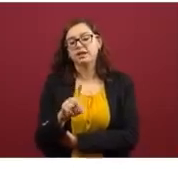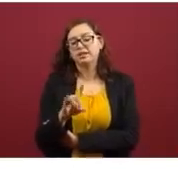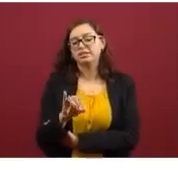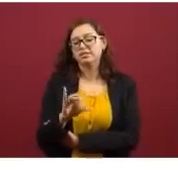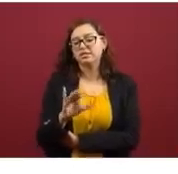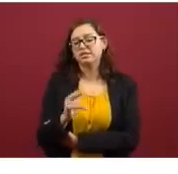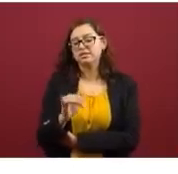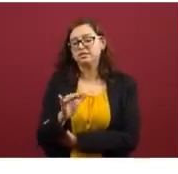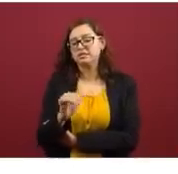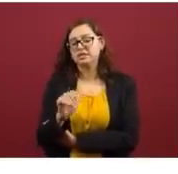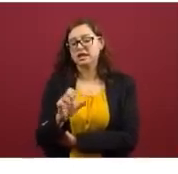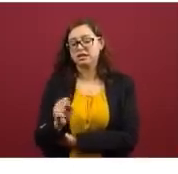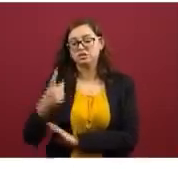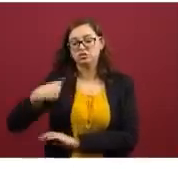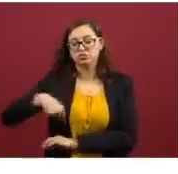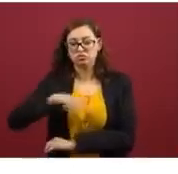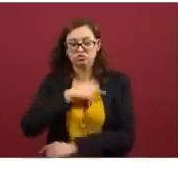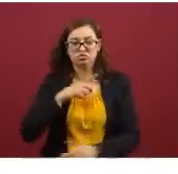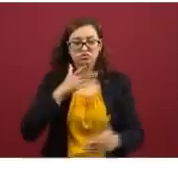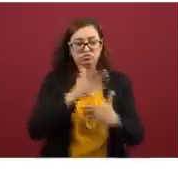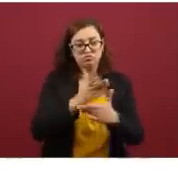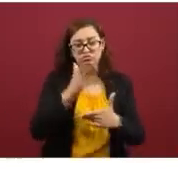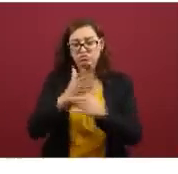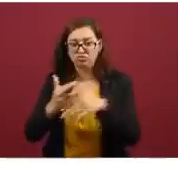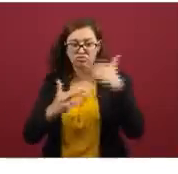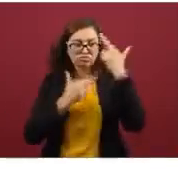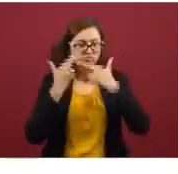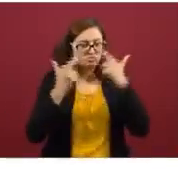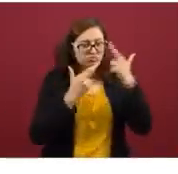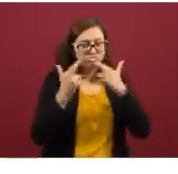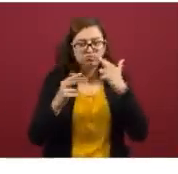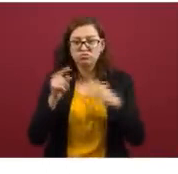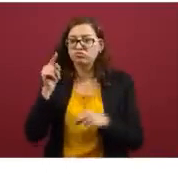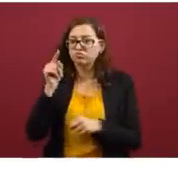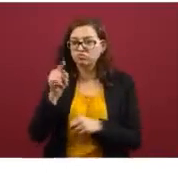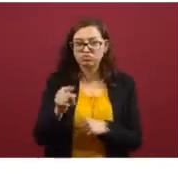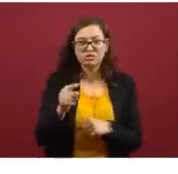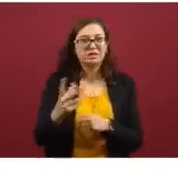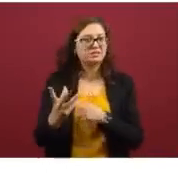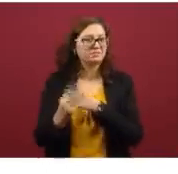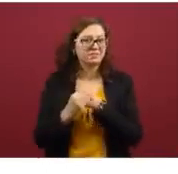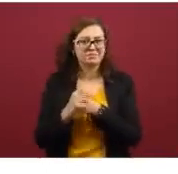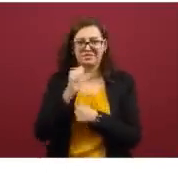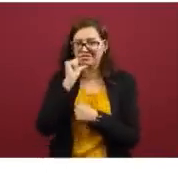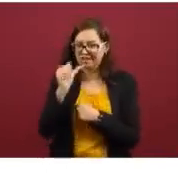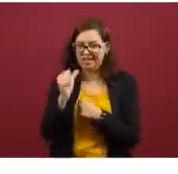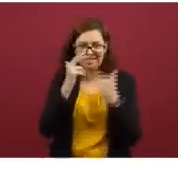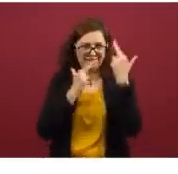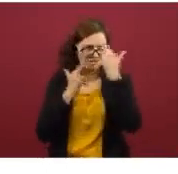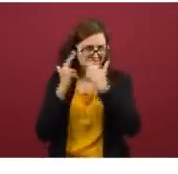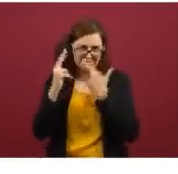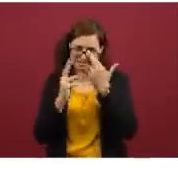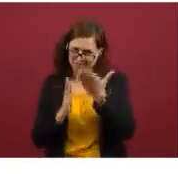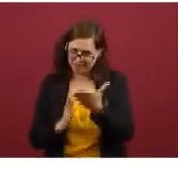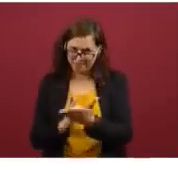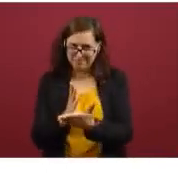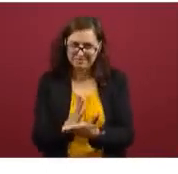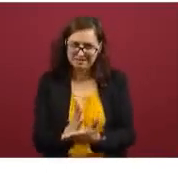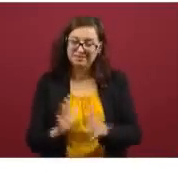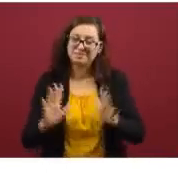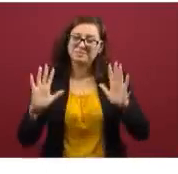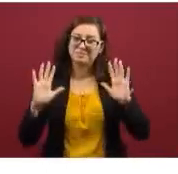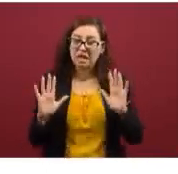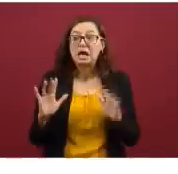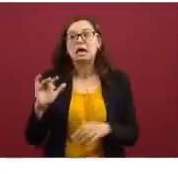2 semanas que hemos hecho verificación por sorteo, son la gasolinera que no nos ha permitido verificarlos. Entonces, da